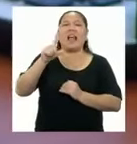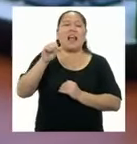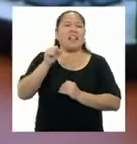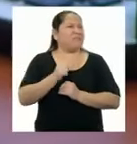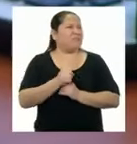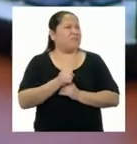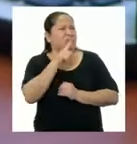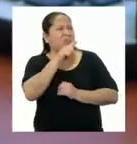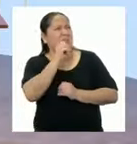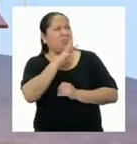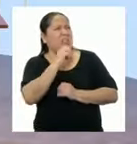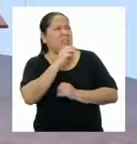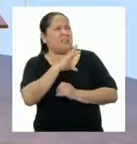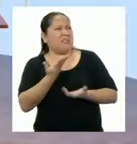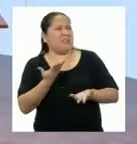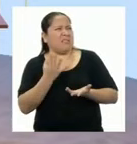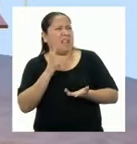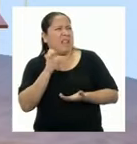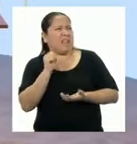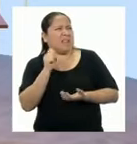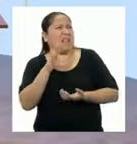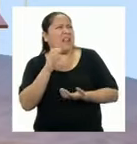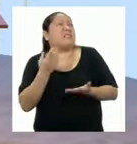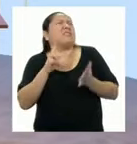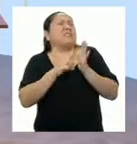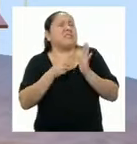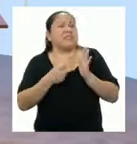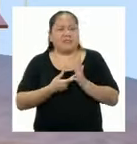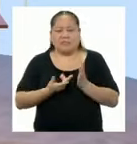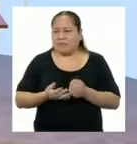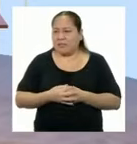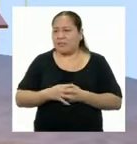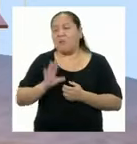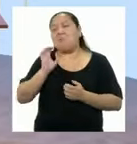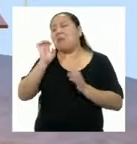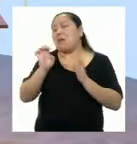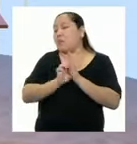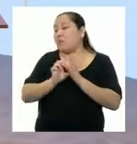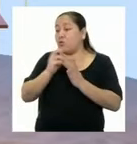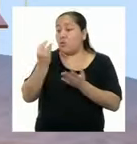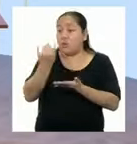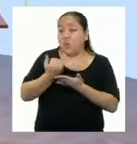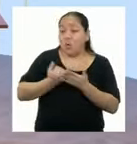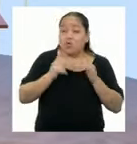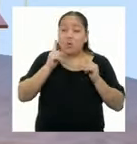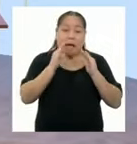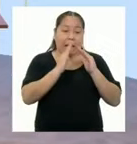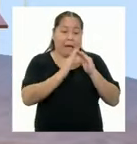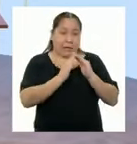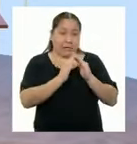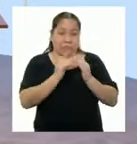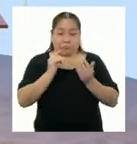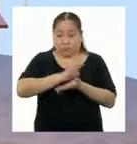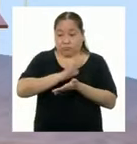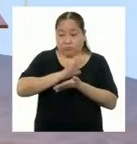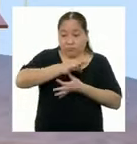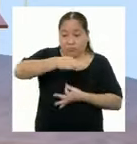tanto mencionas? Por ejemplo, ¿quieres dibujar un objeto? Digamos, una casa en un